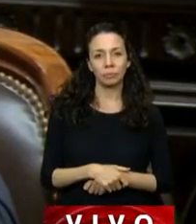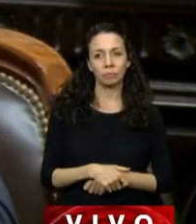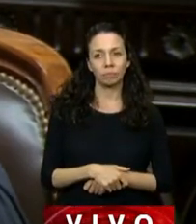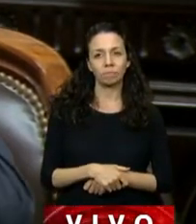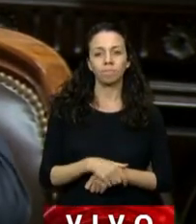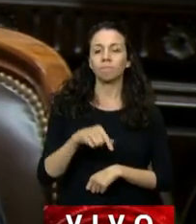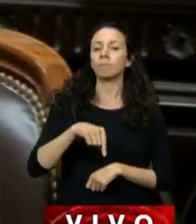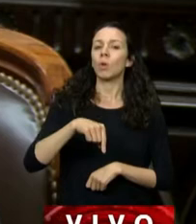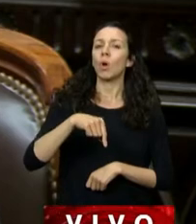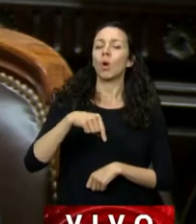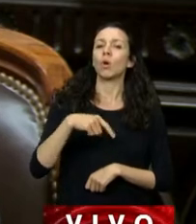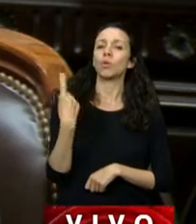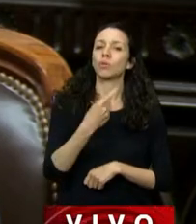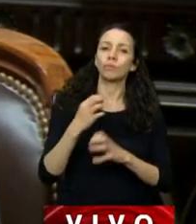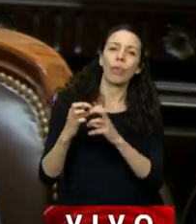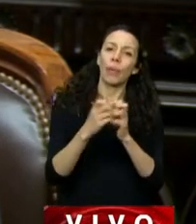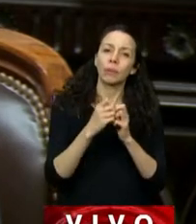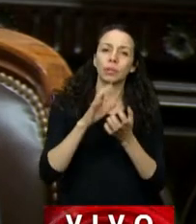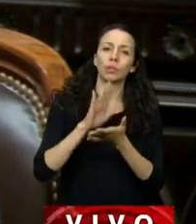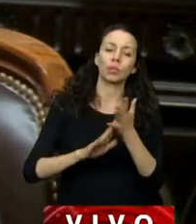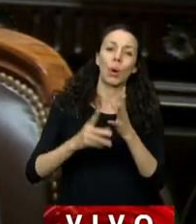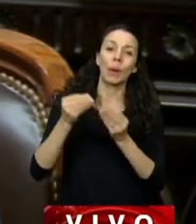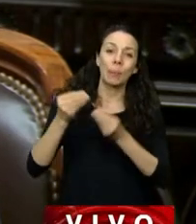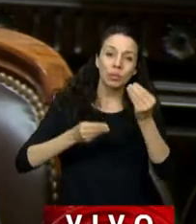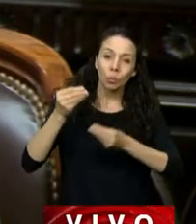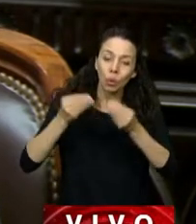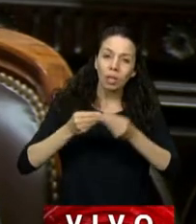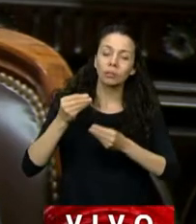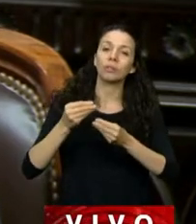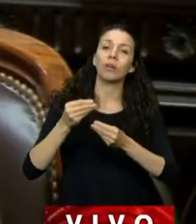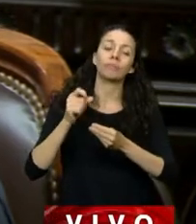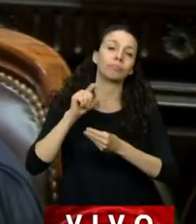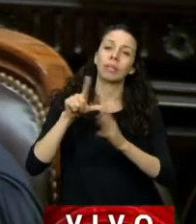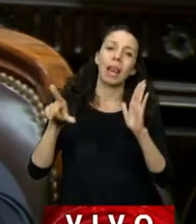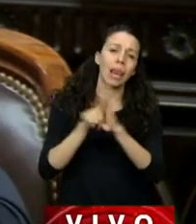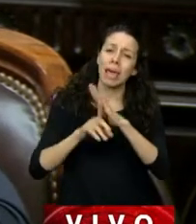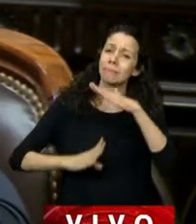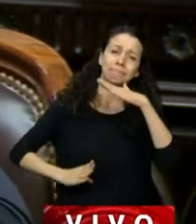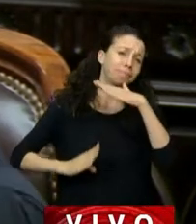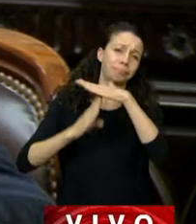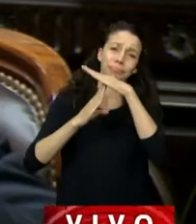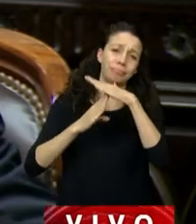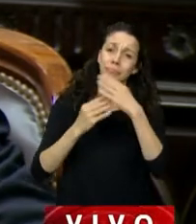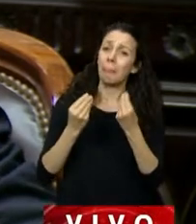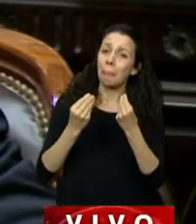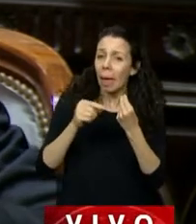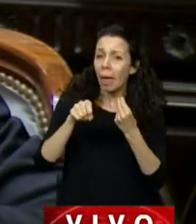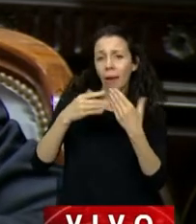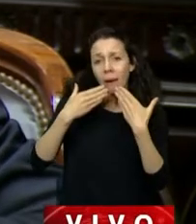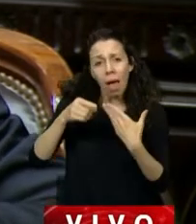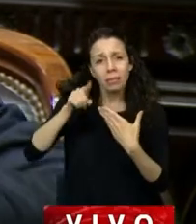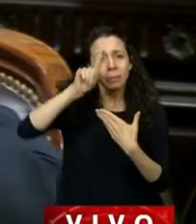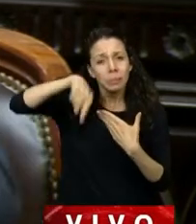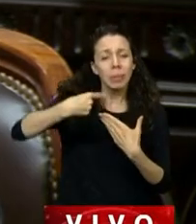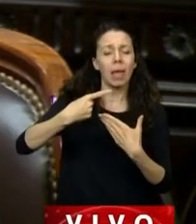Estamos tratando el presupuesto, que es la ley más importante para el funcionamiento